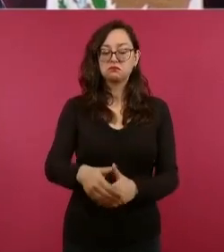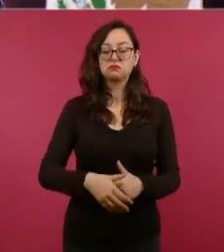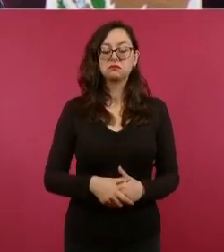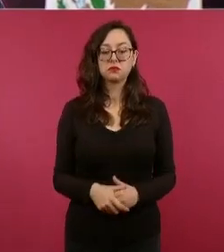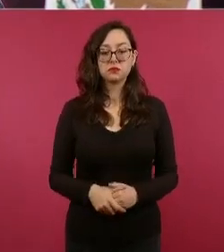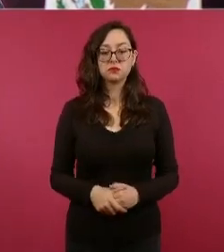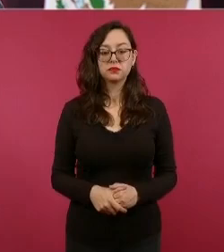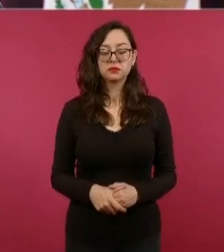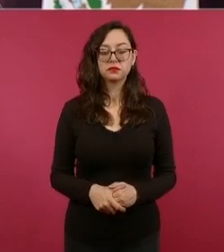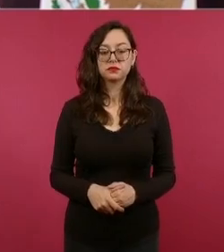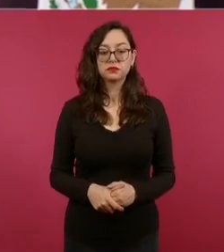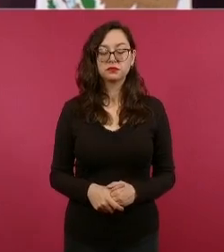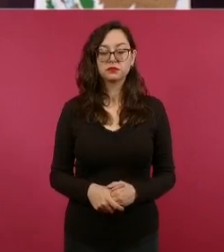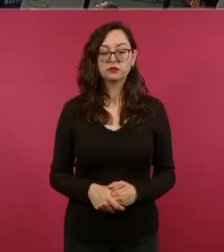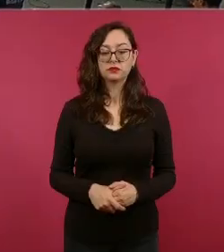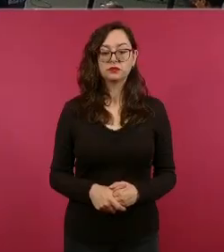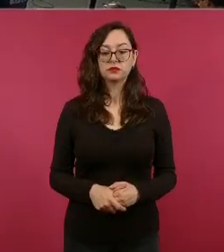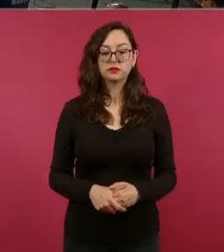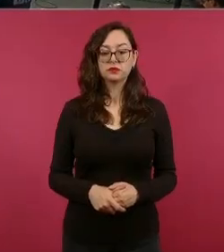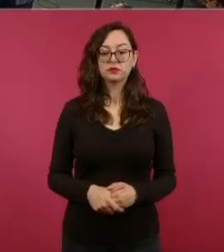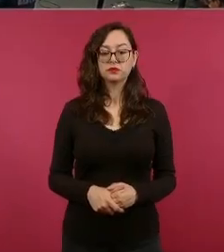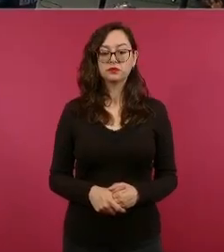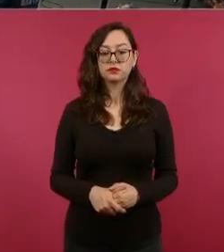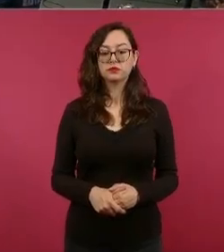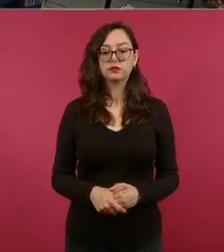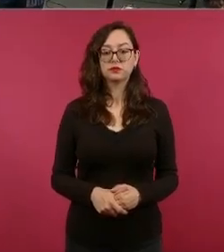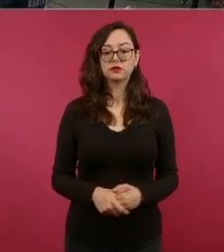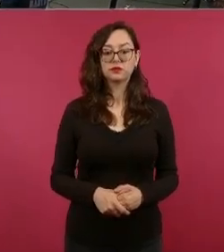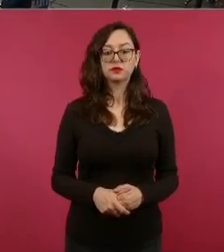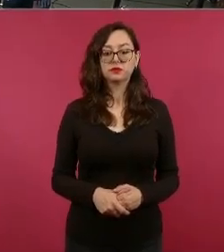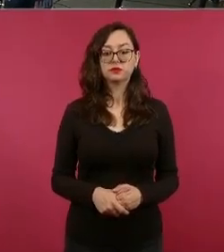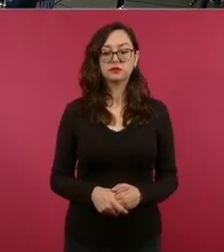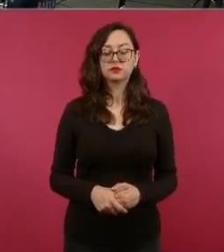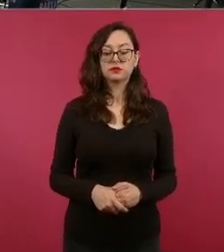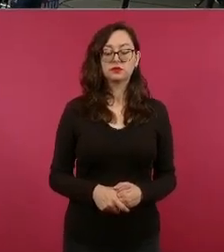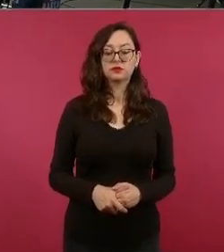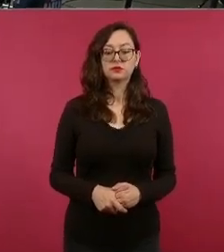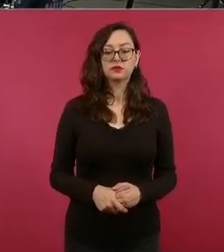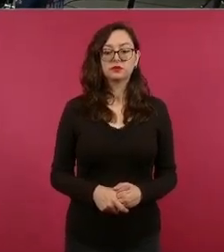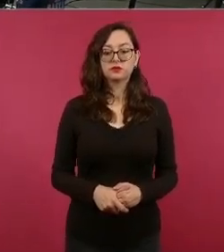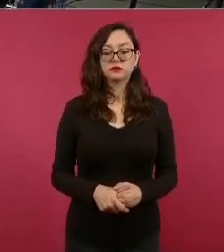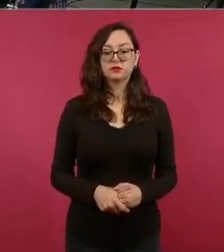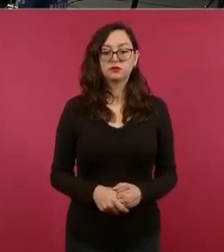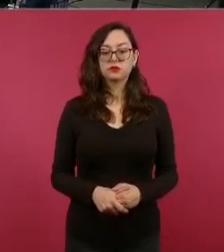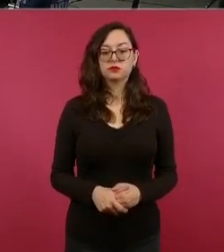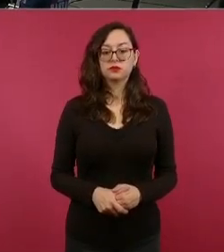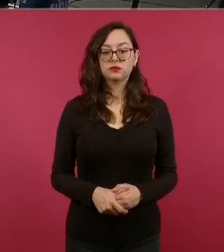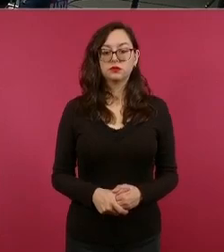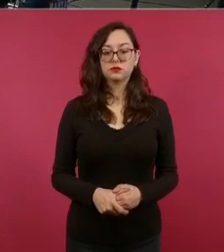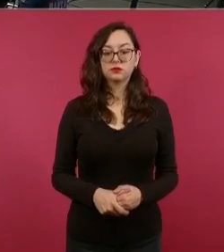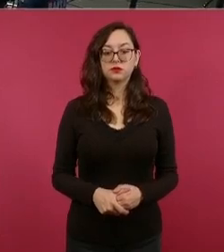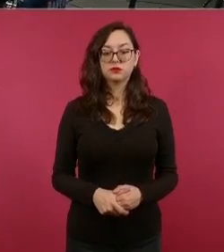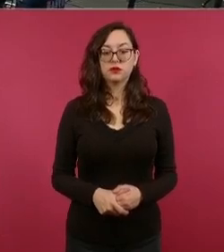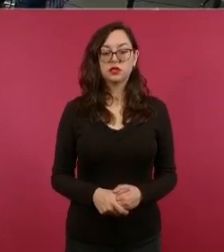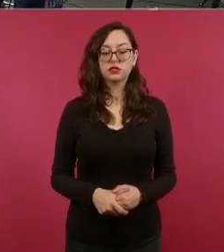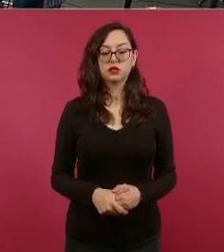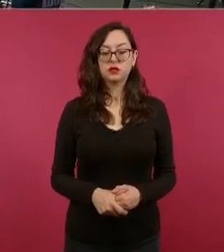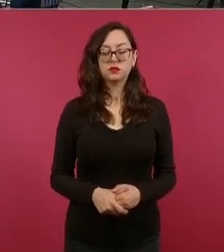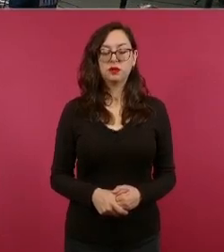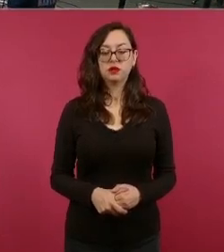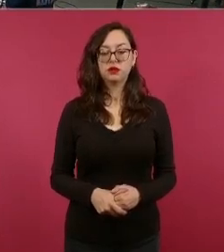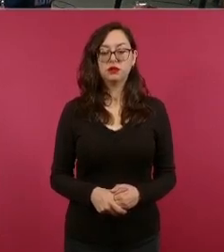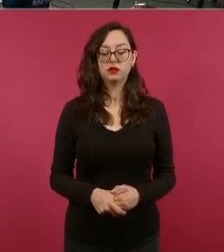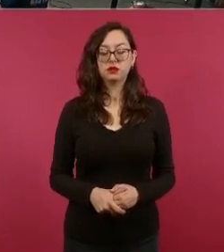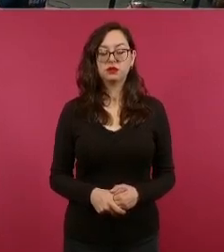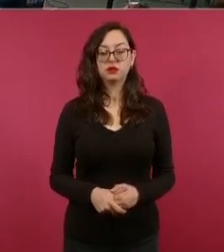¿Cuáles serían los grandes pendientes, presidente, en 5 meses usted se va a sentir con un sabor amargo de que no logró concluirlos? Voy